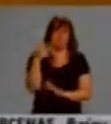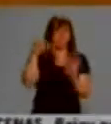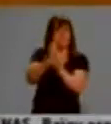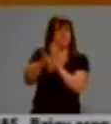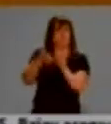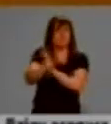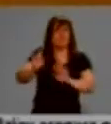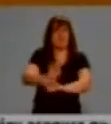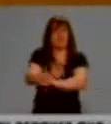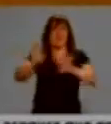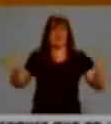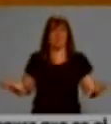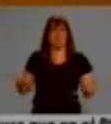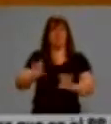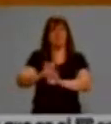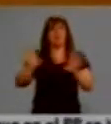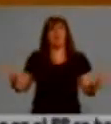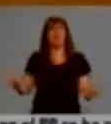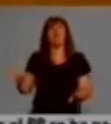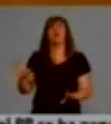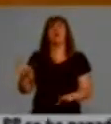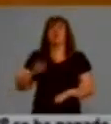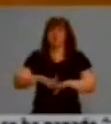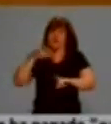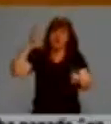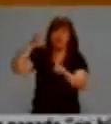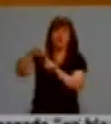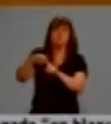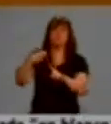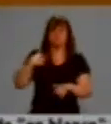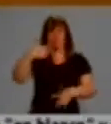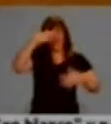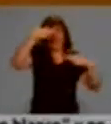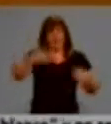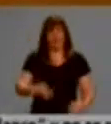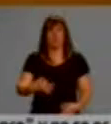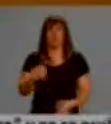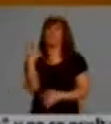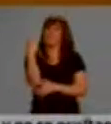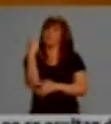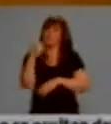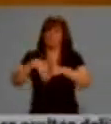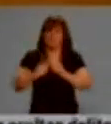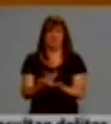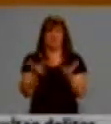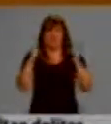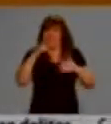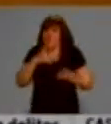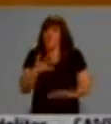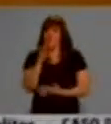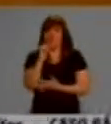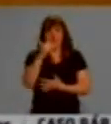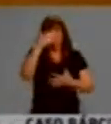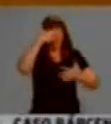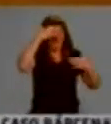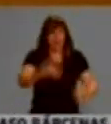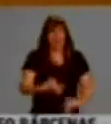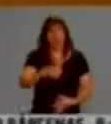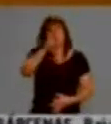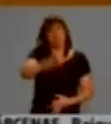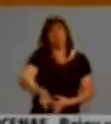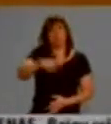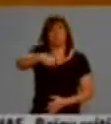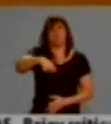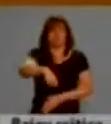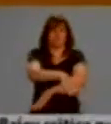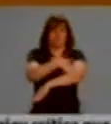contundente, contundente, desmentir para que podamos creerle esa necesidad democrática que tenemos de creer en un presidente del